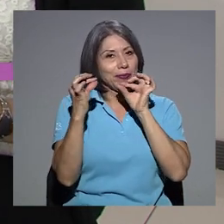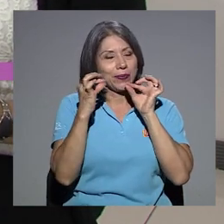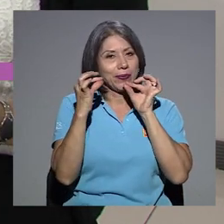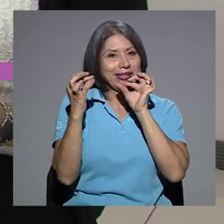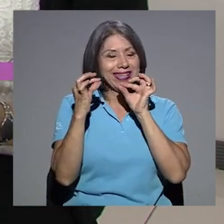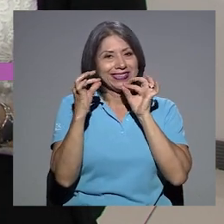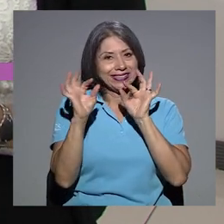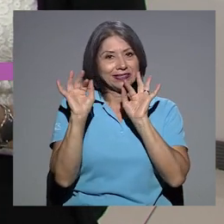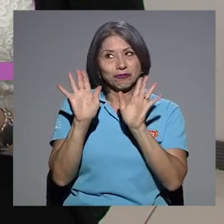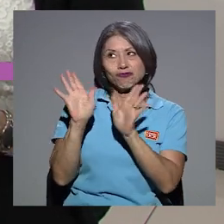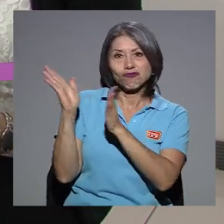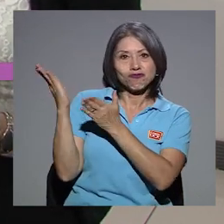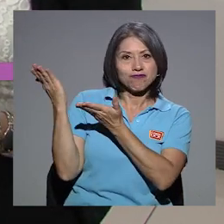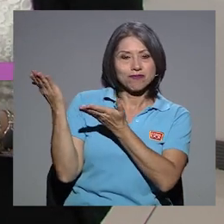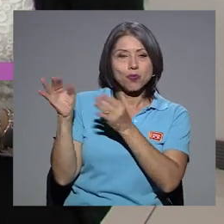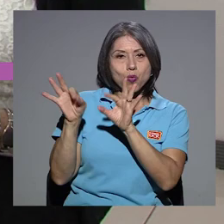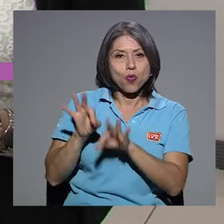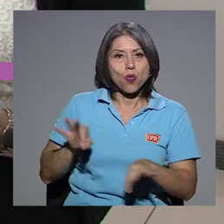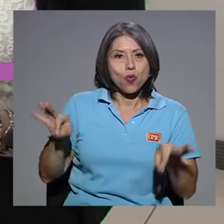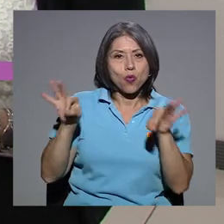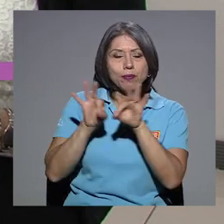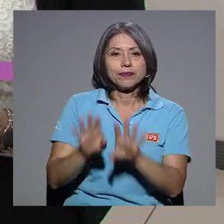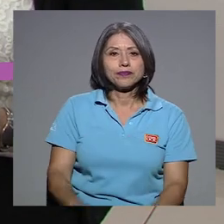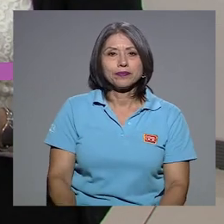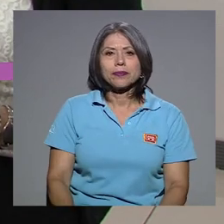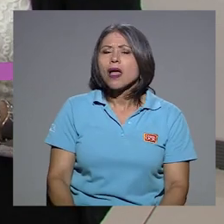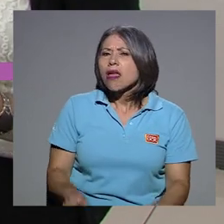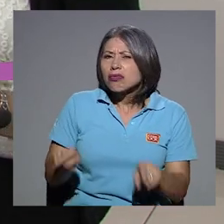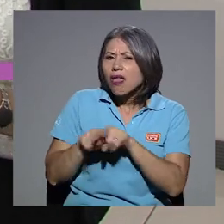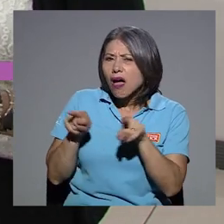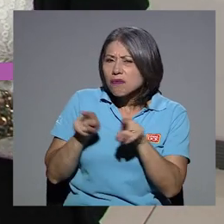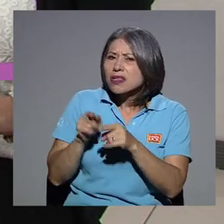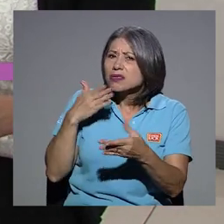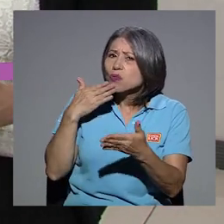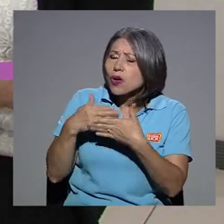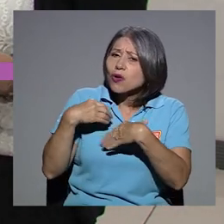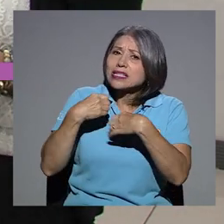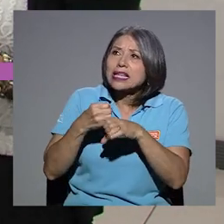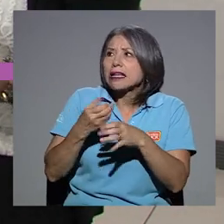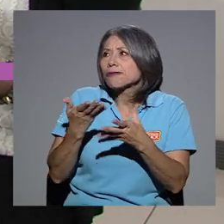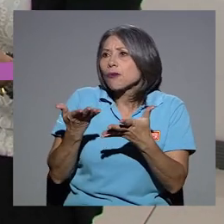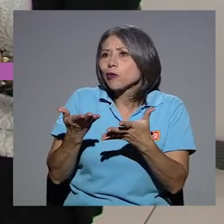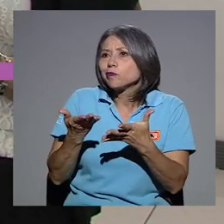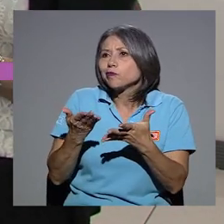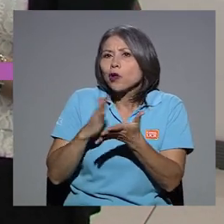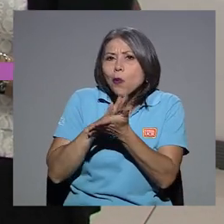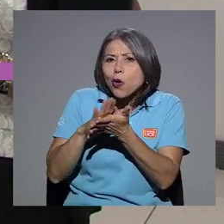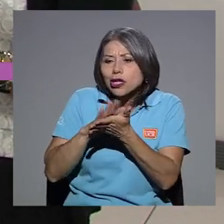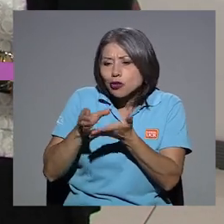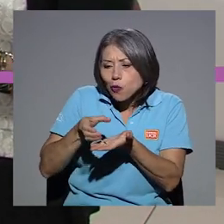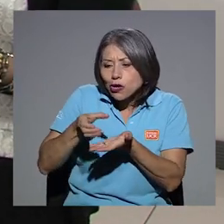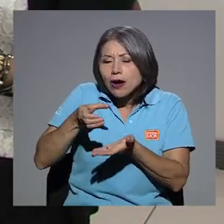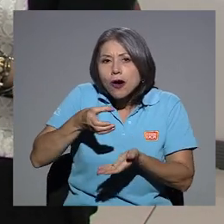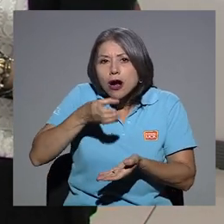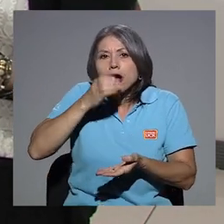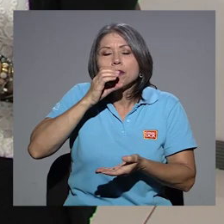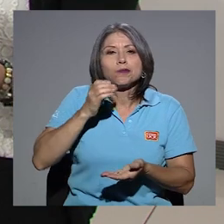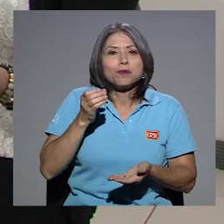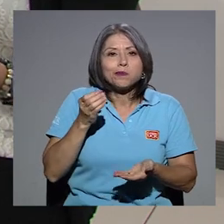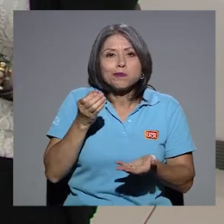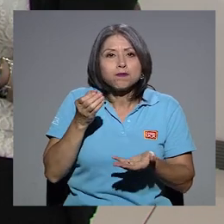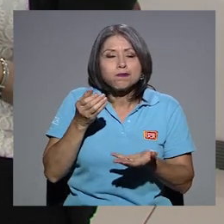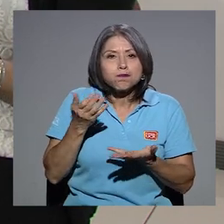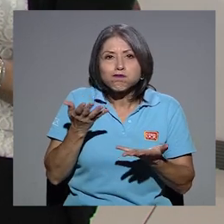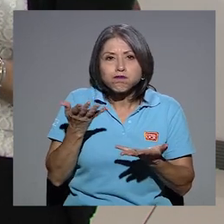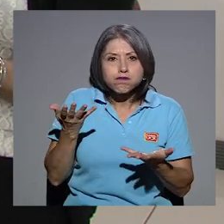es básico, limpiar dentro del surco con el hilo también. ¿Y es recomendable también hacer un enjuague bucal, digamos, a como un